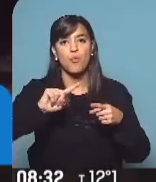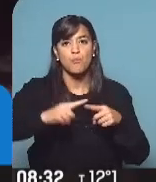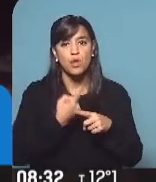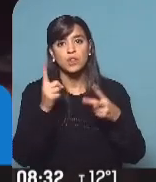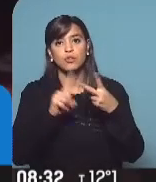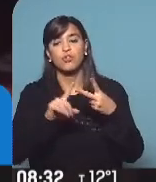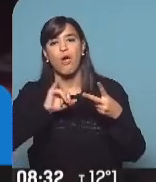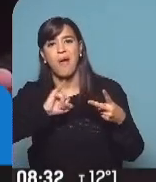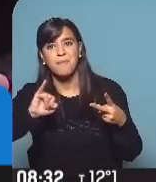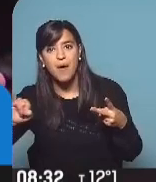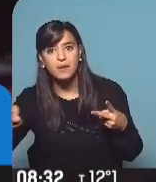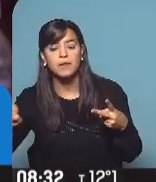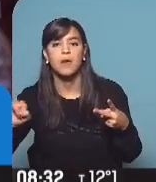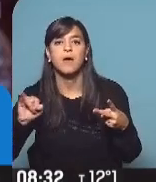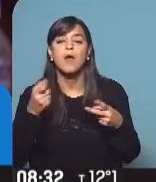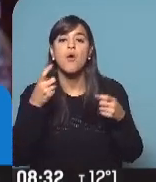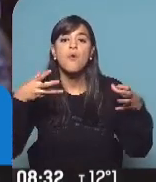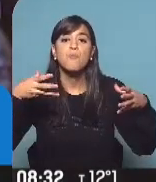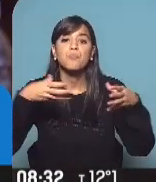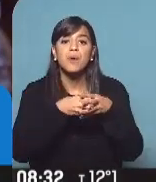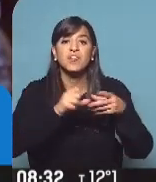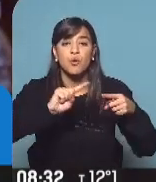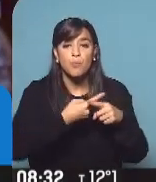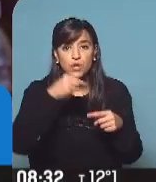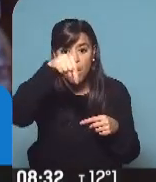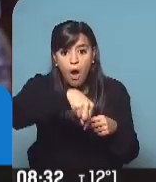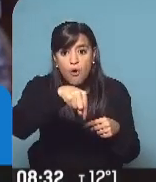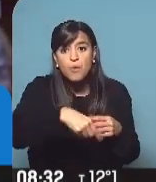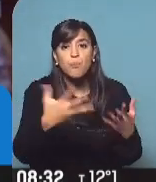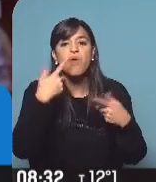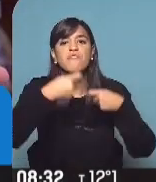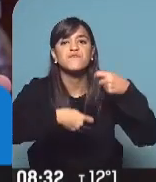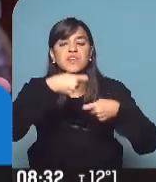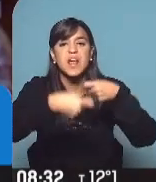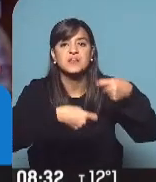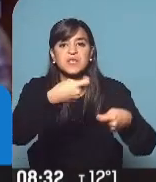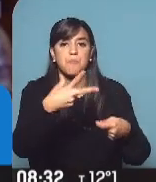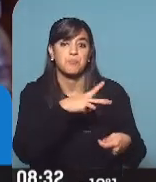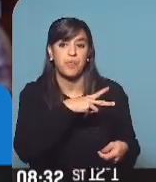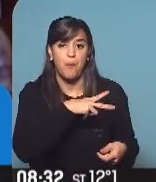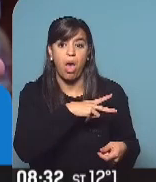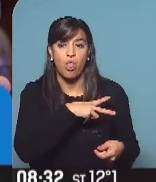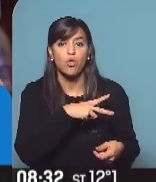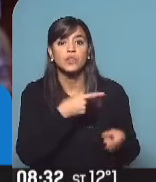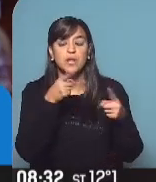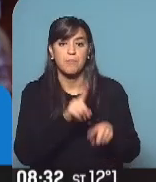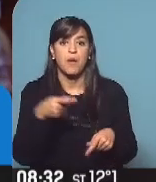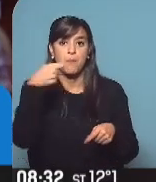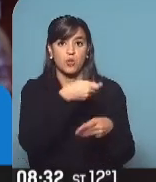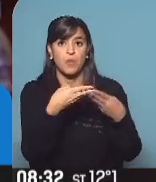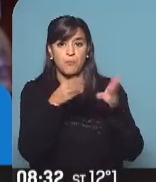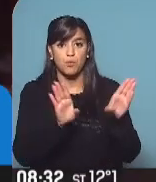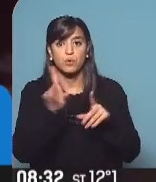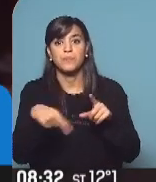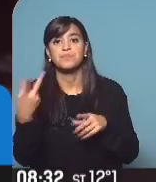la campaña política a los partidos políticos en el día actual se puede financiar los privados y también hay aportes públicos y en